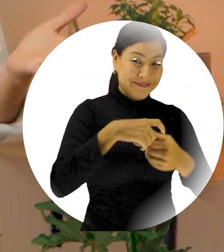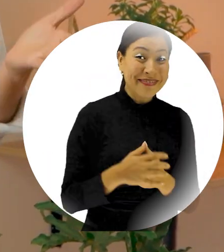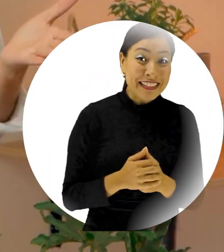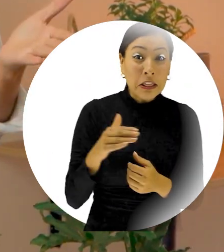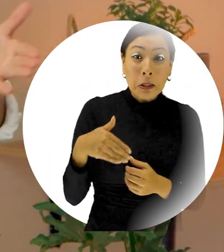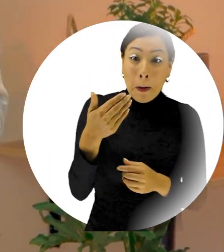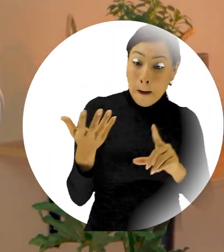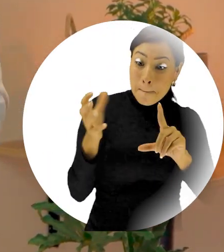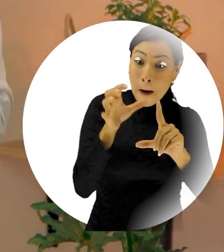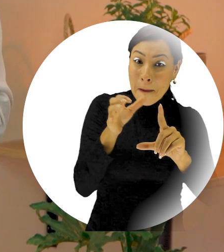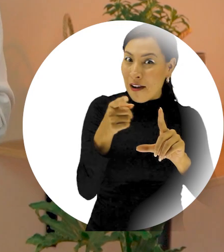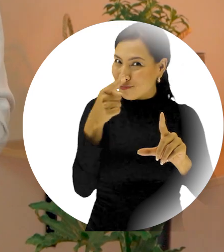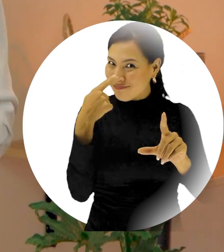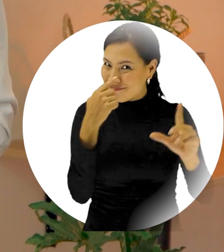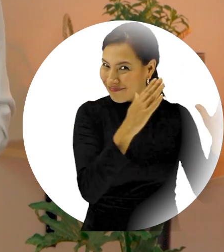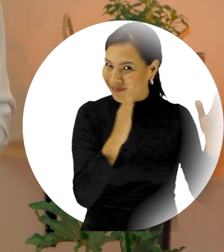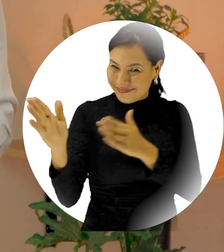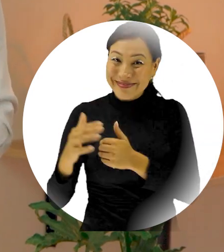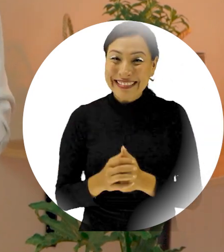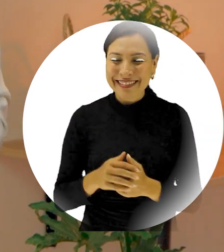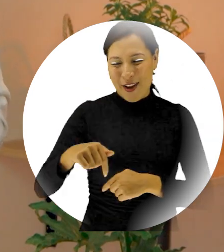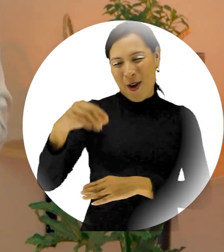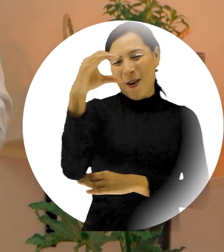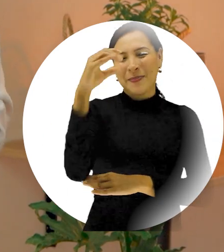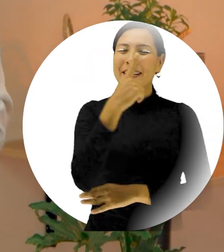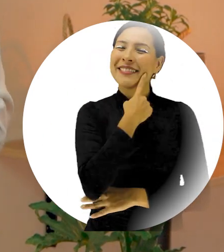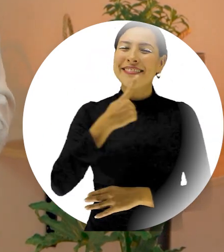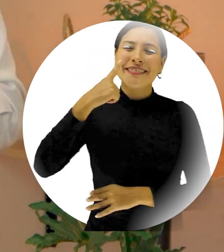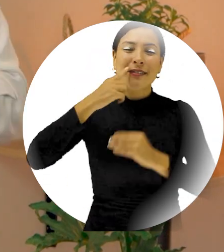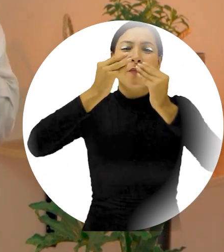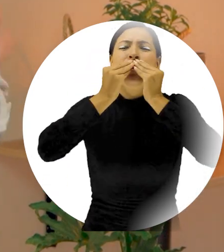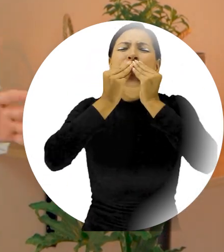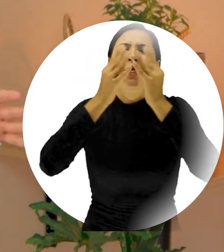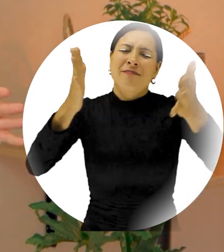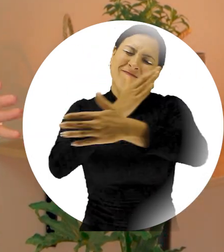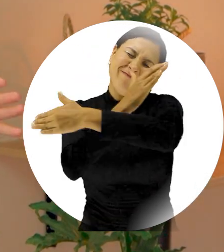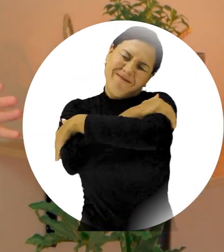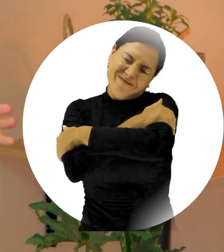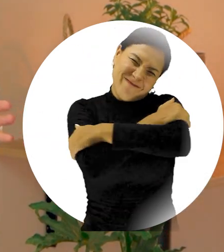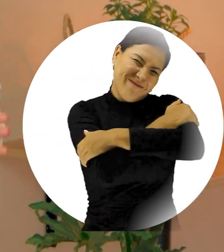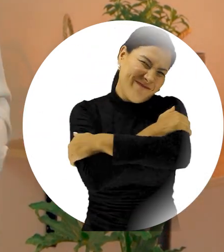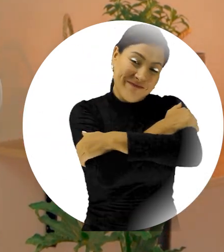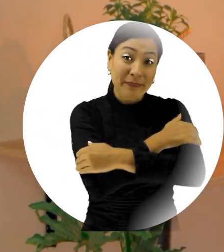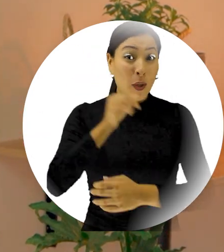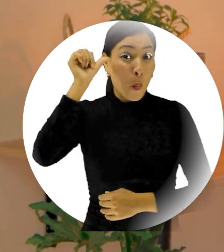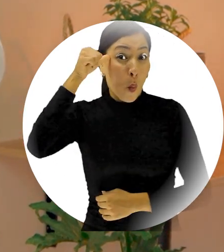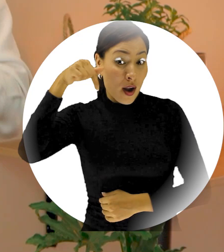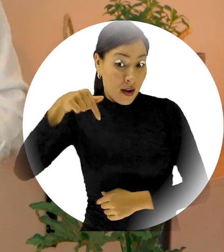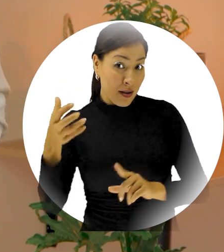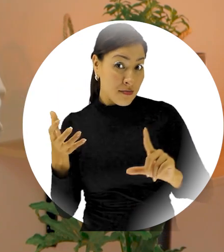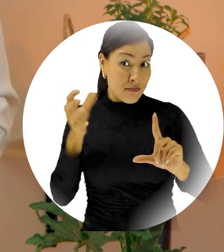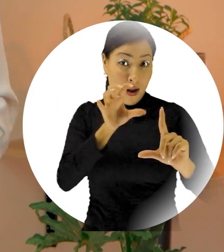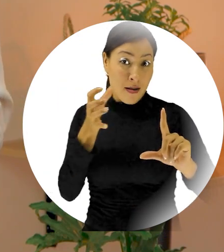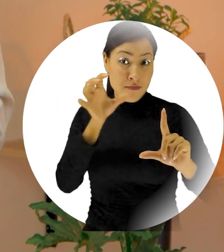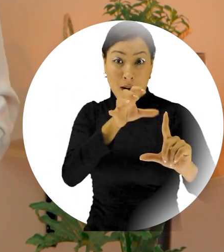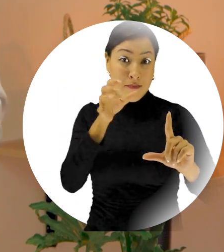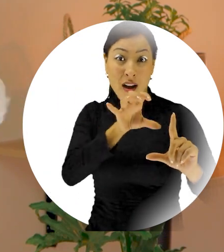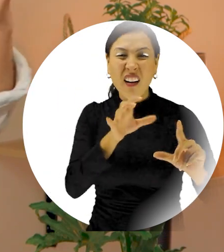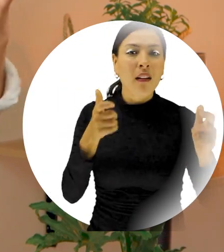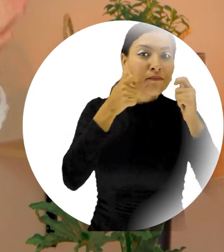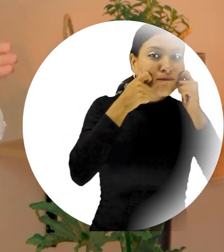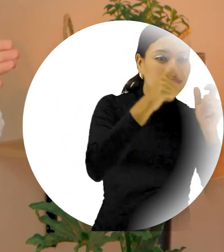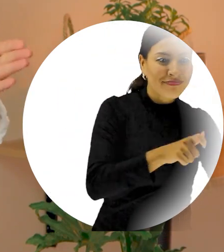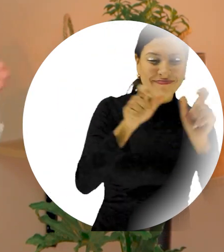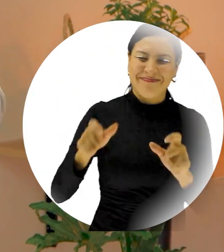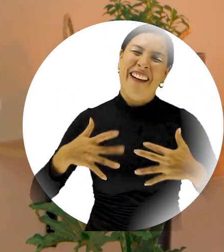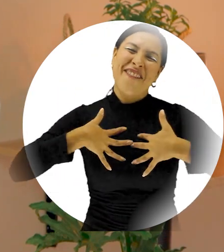abajo, suscribirte a este canal y por supuesto activar la campanita de notificaciones para que no te pierdas de ningún video. ¡Mua! Se despide de Colombia Karen Suárez,